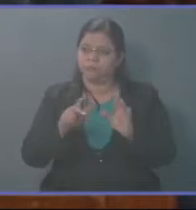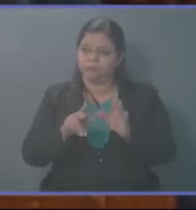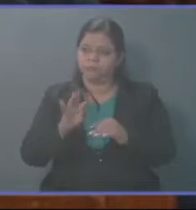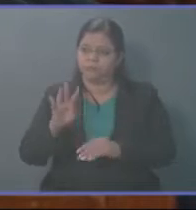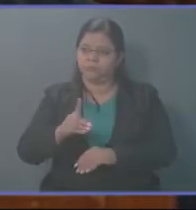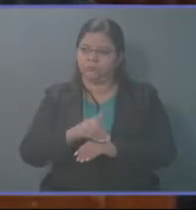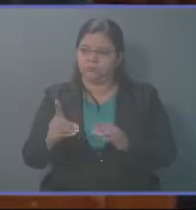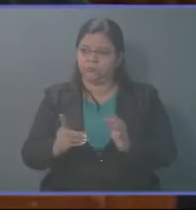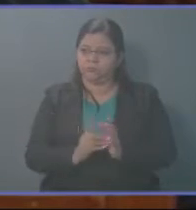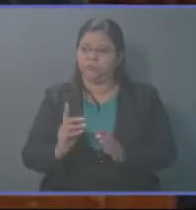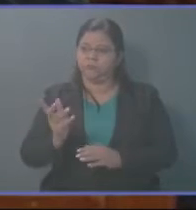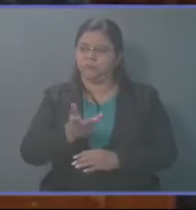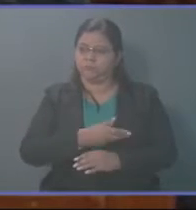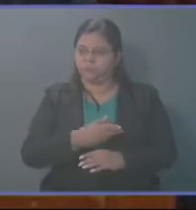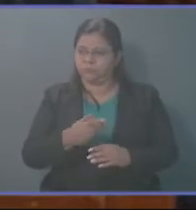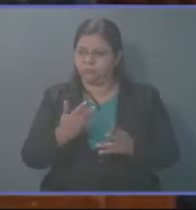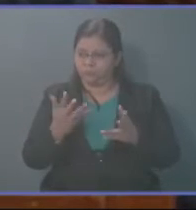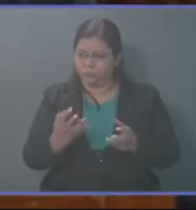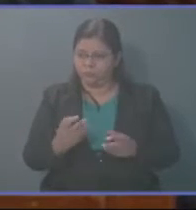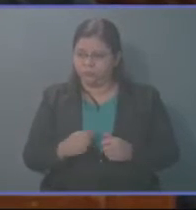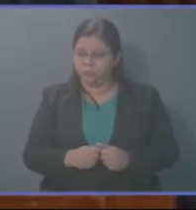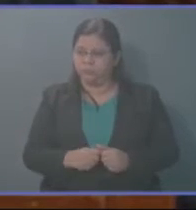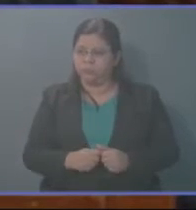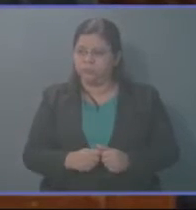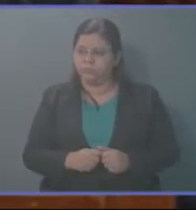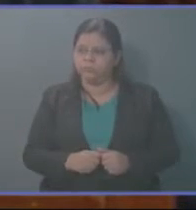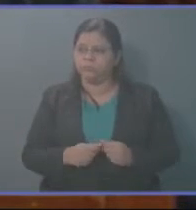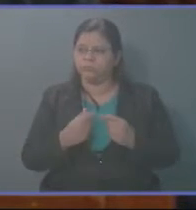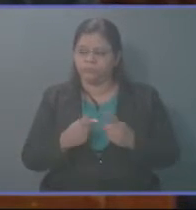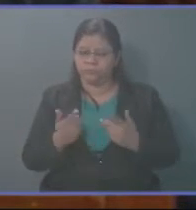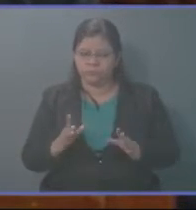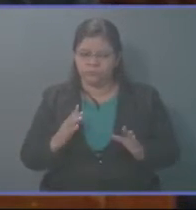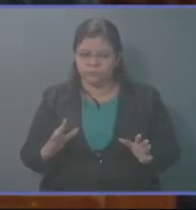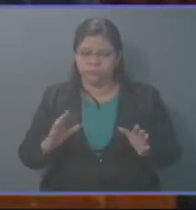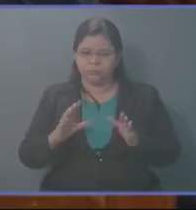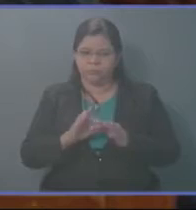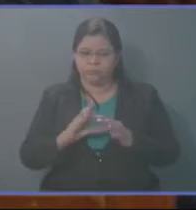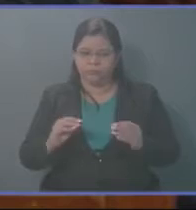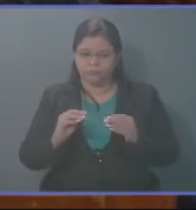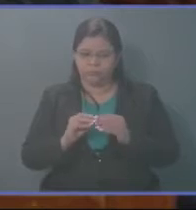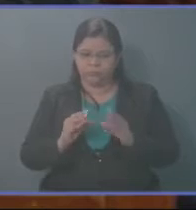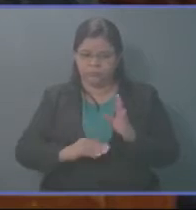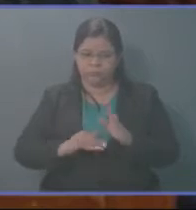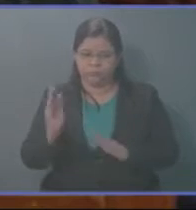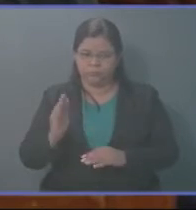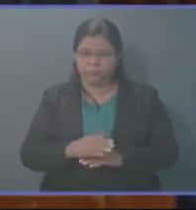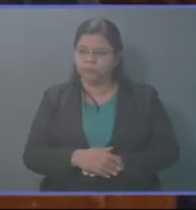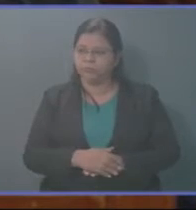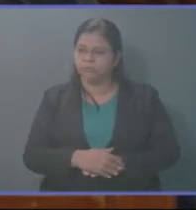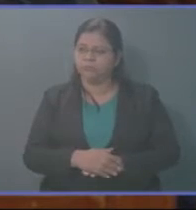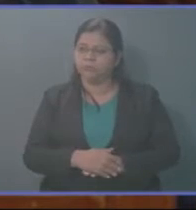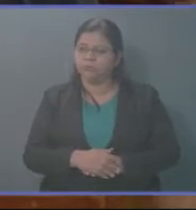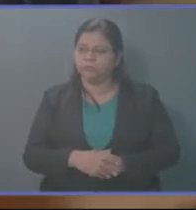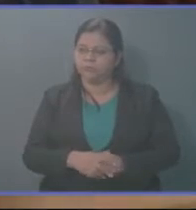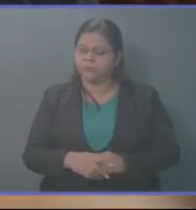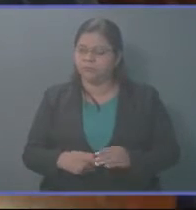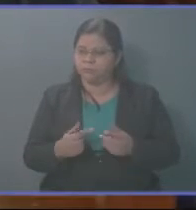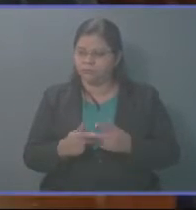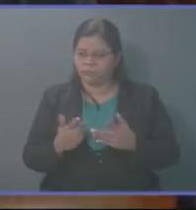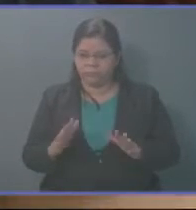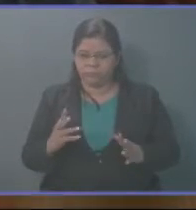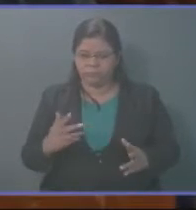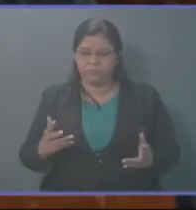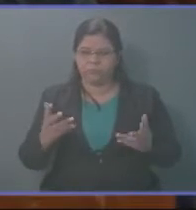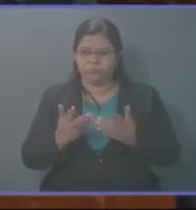diputados debemos de cambiar la actitud de cómo ver, de apoyar y darle todas